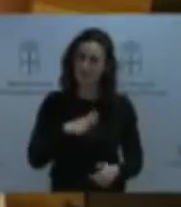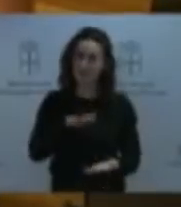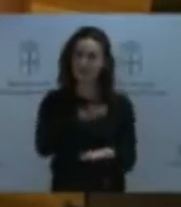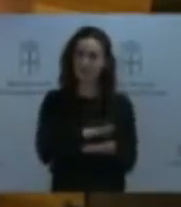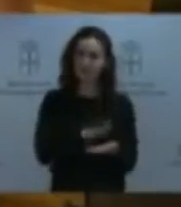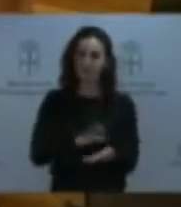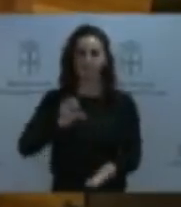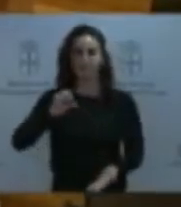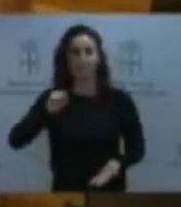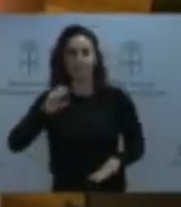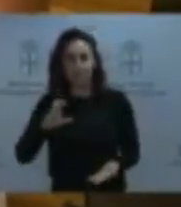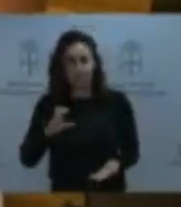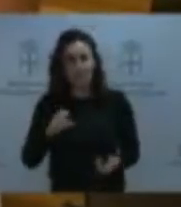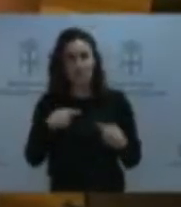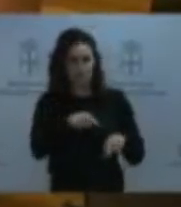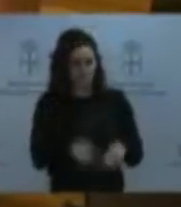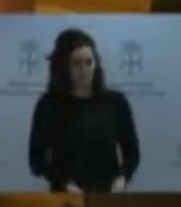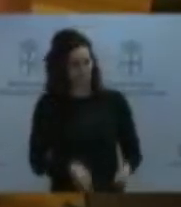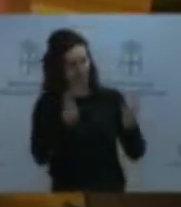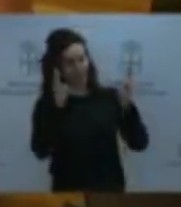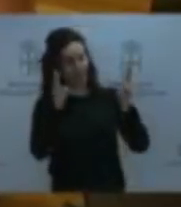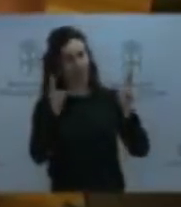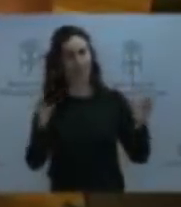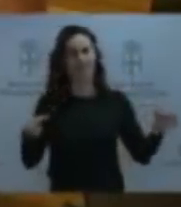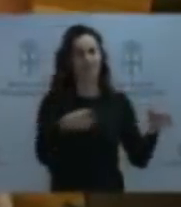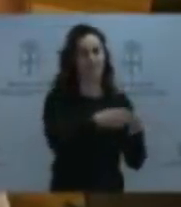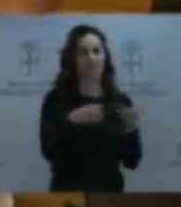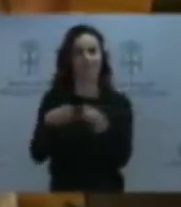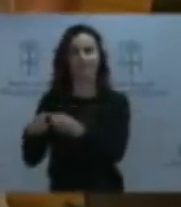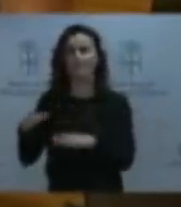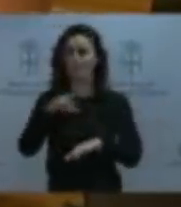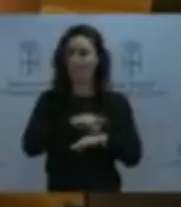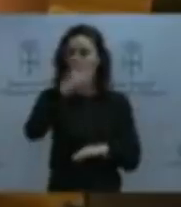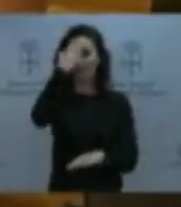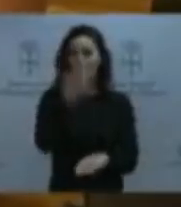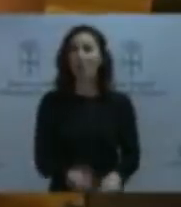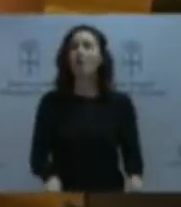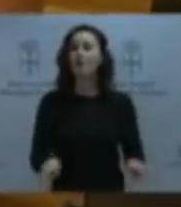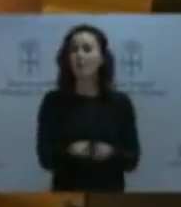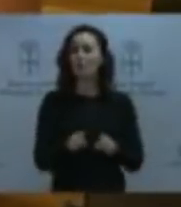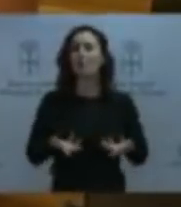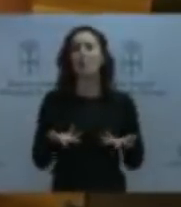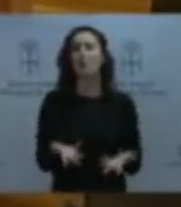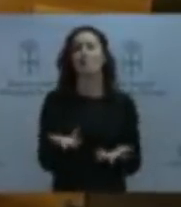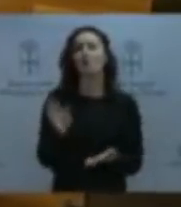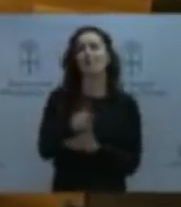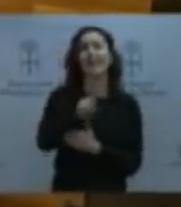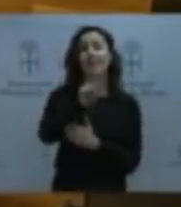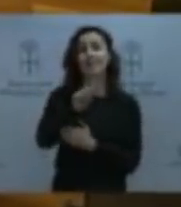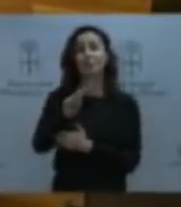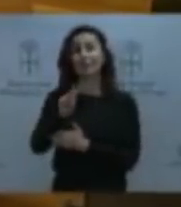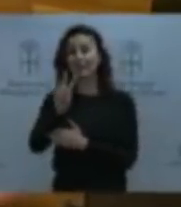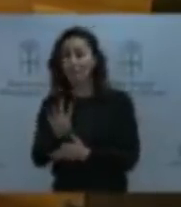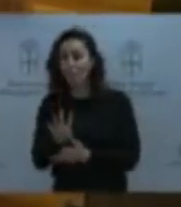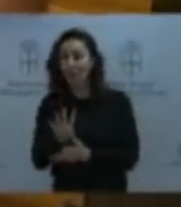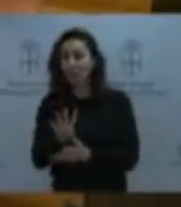tantas plazas de equipos de atención primaria como les que tienen que ofertar hasta 124 de la oferta. Y esto puede hacerlo porque en